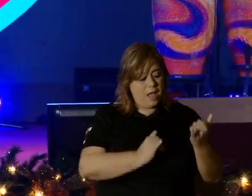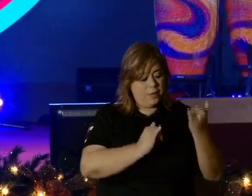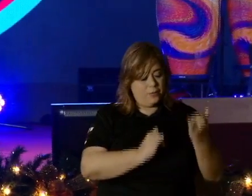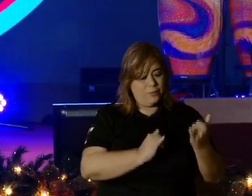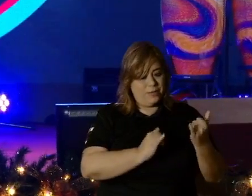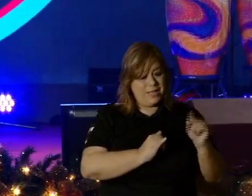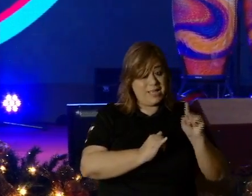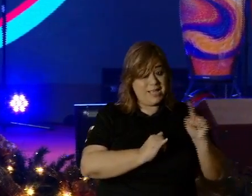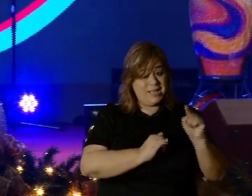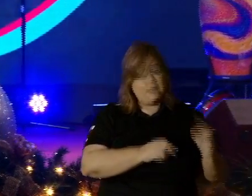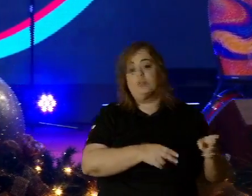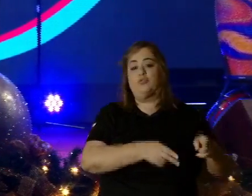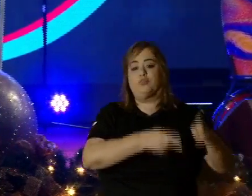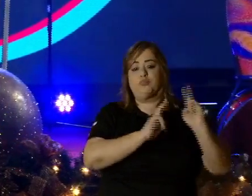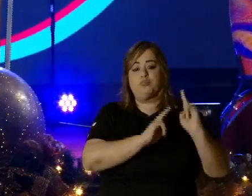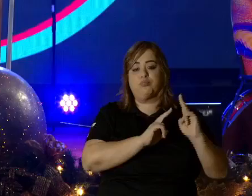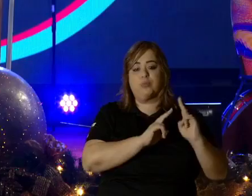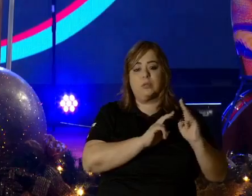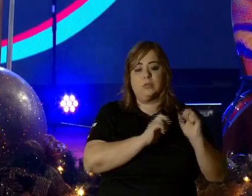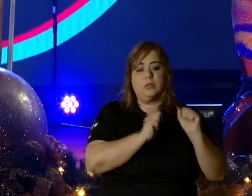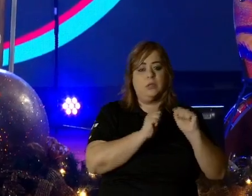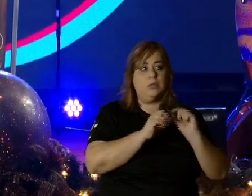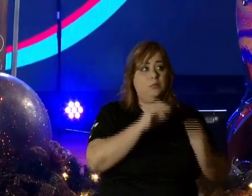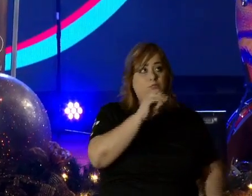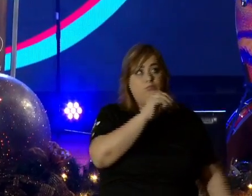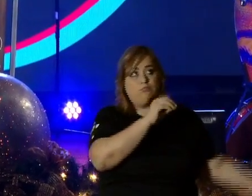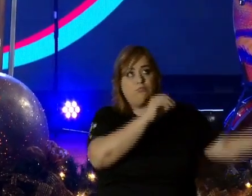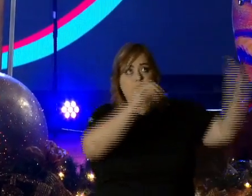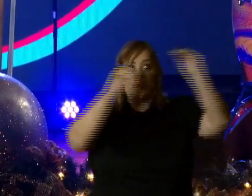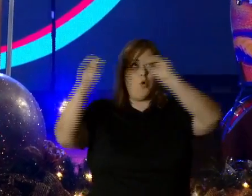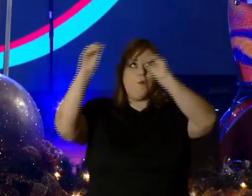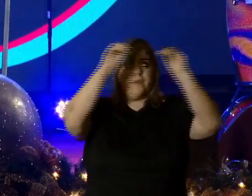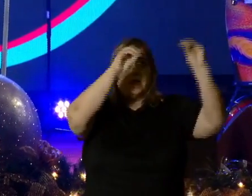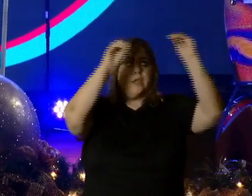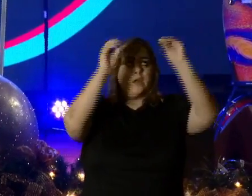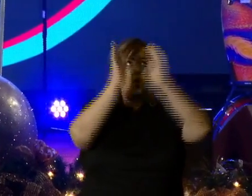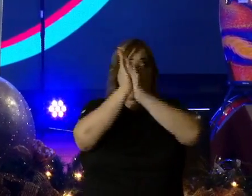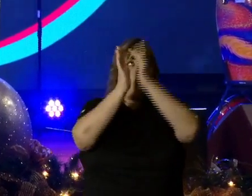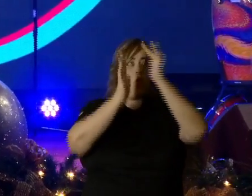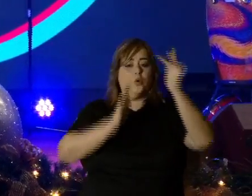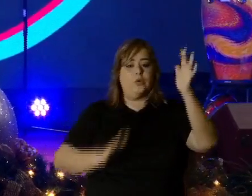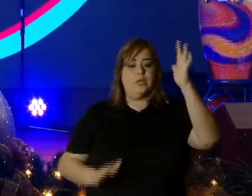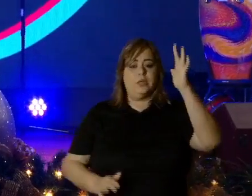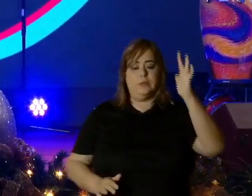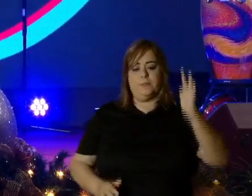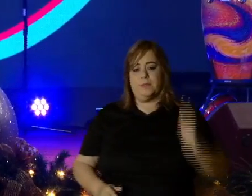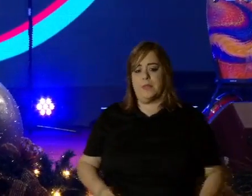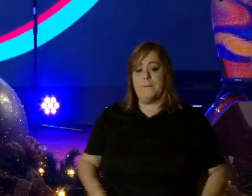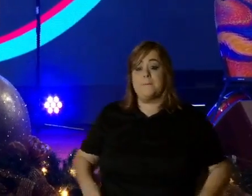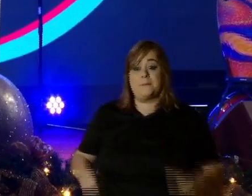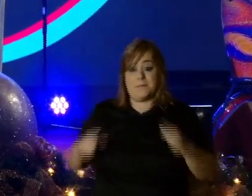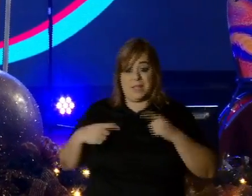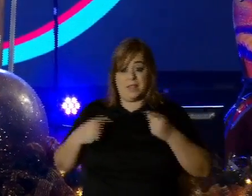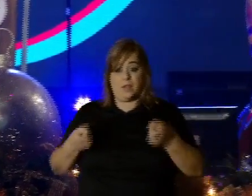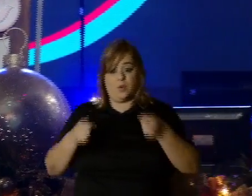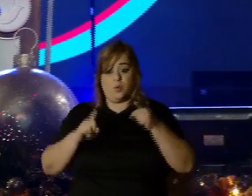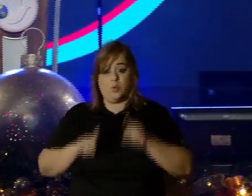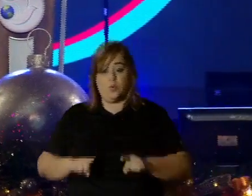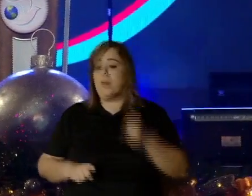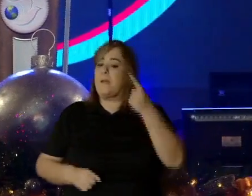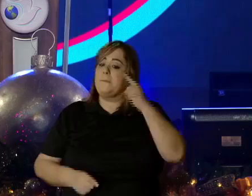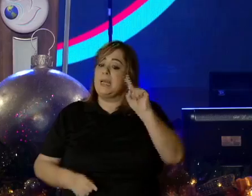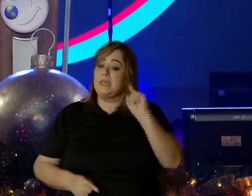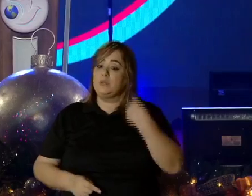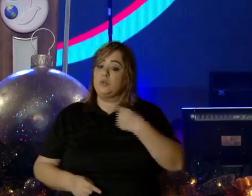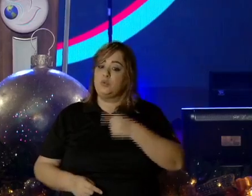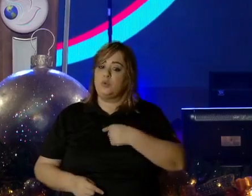pasividad de esa familia, los iba a catapultar a otro nivel de gloria. Es que muchas cosas en nuestras vidas pasan para que nosotros